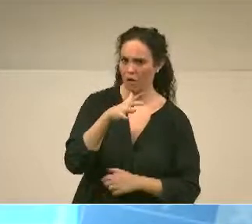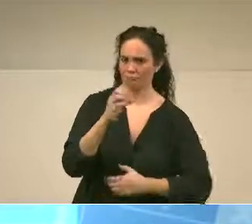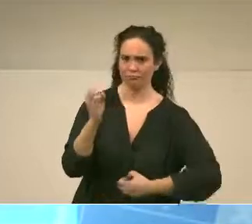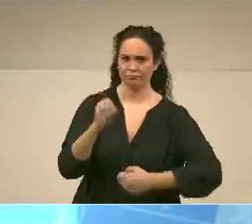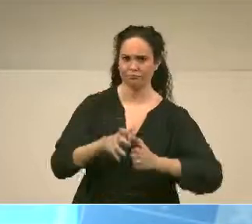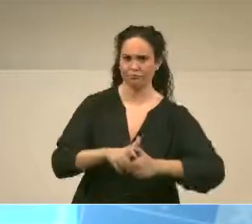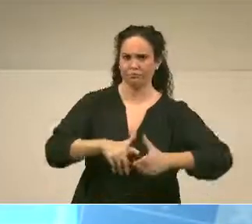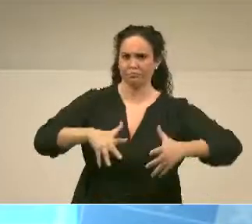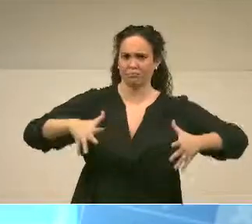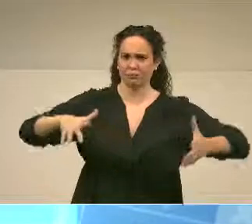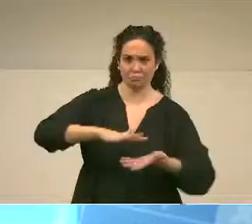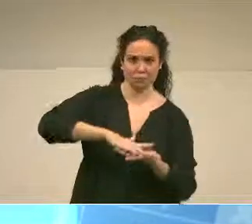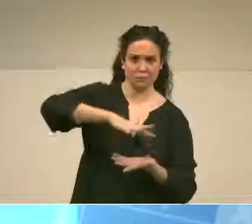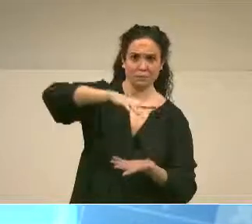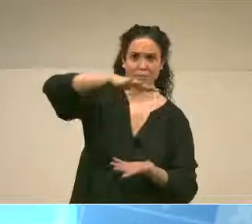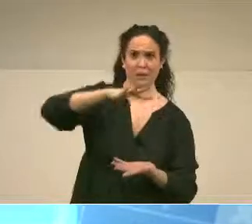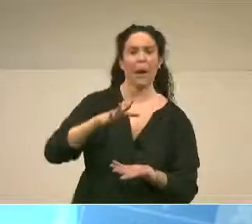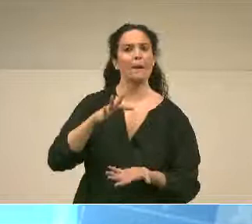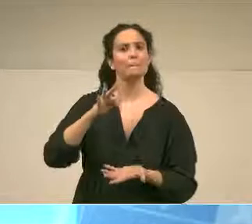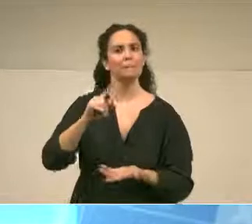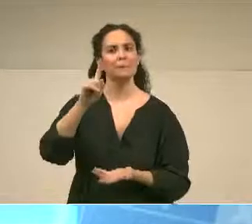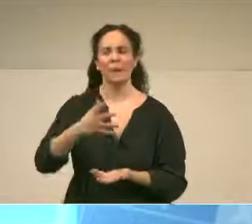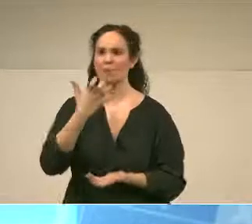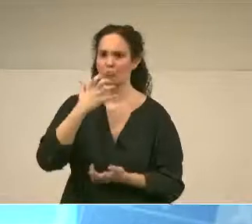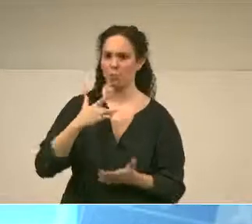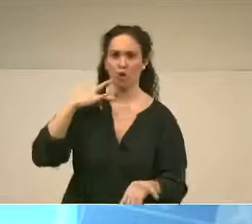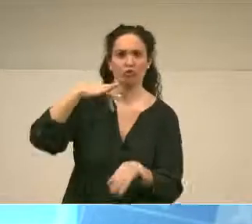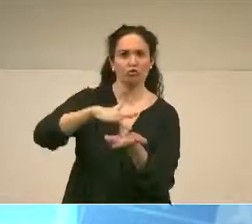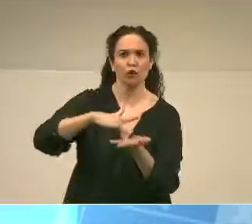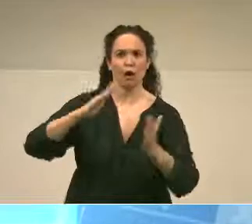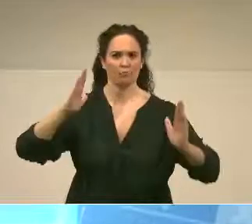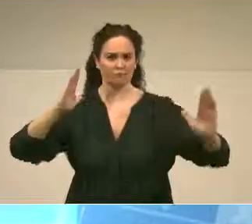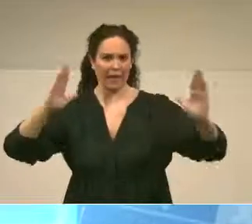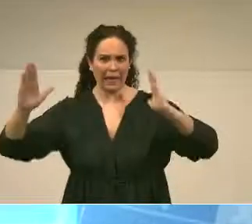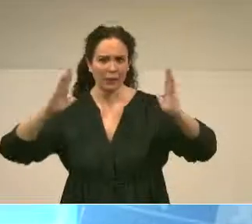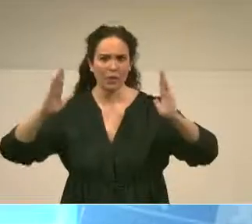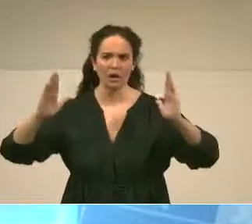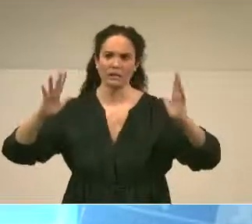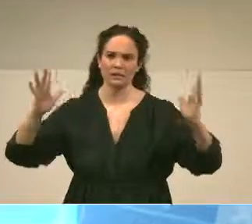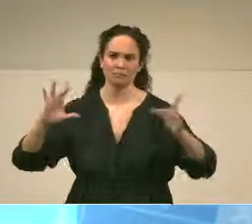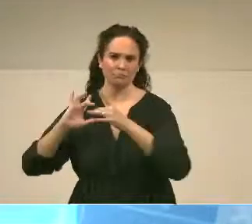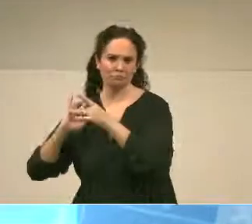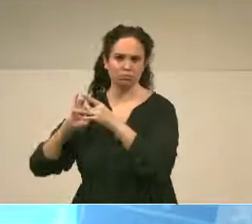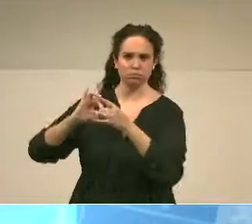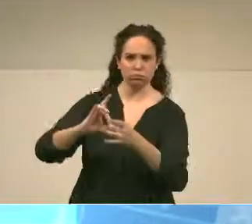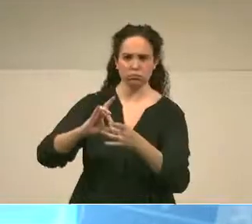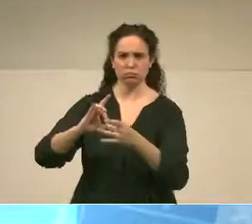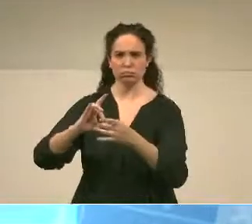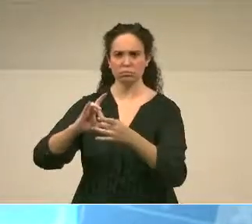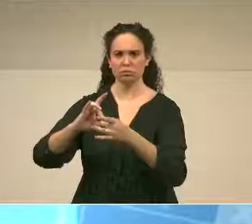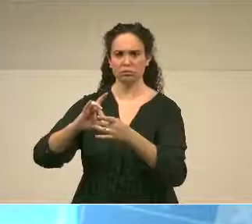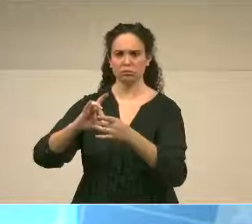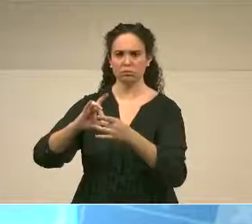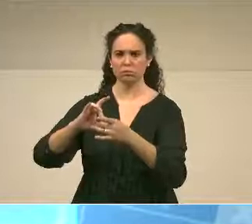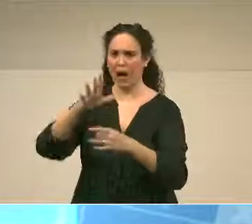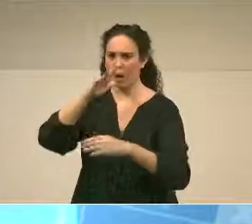actuación ante periodos o determinados aspectos relacionados con el freno en